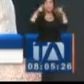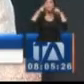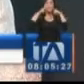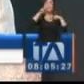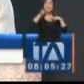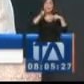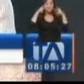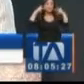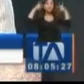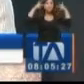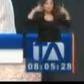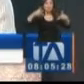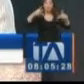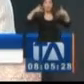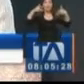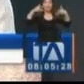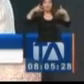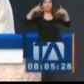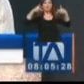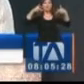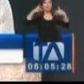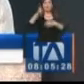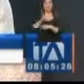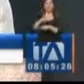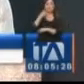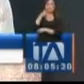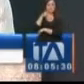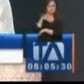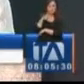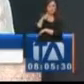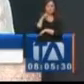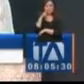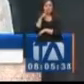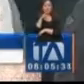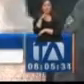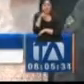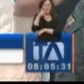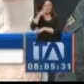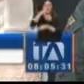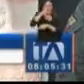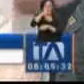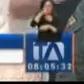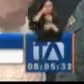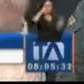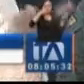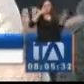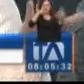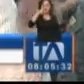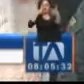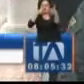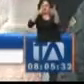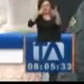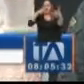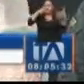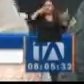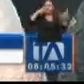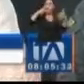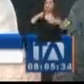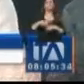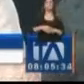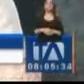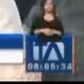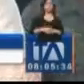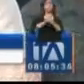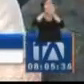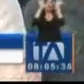visual y tienen acceso a las IPs, tienen acceso a cámaras de alta resolución que se pueden hacer acercamientos y